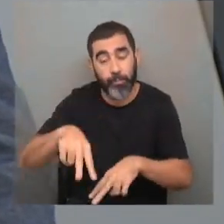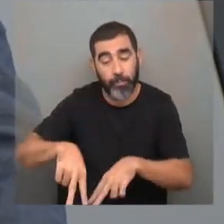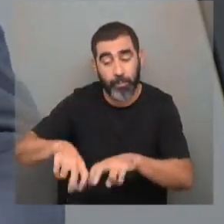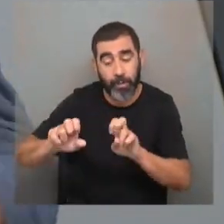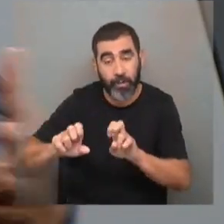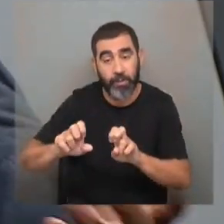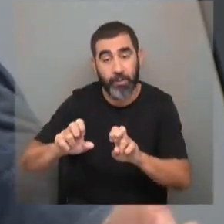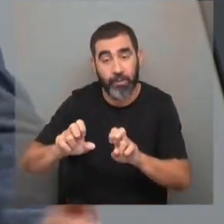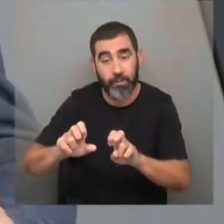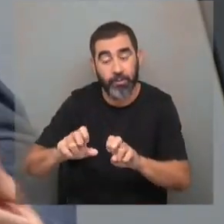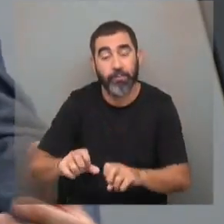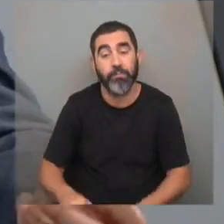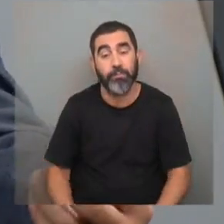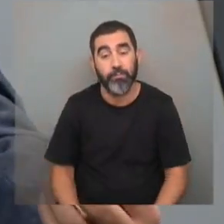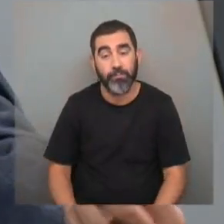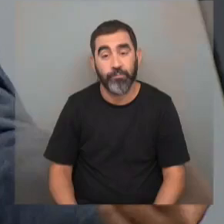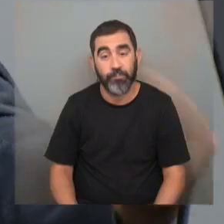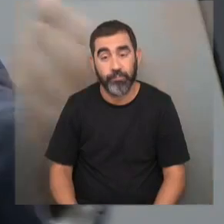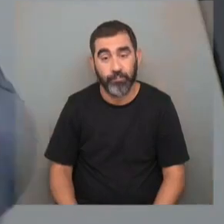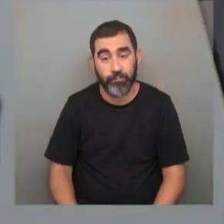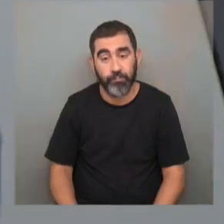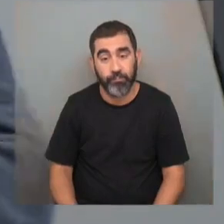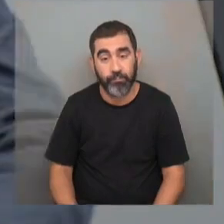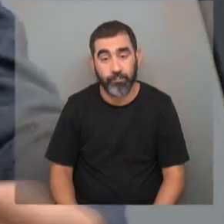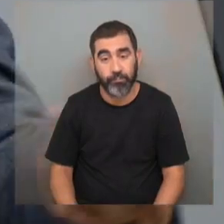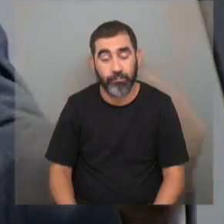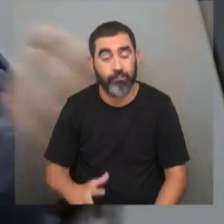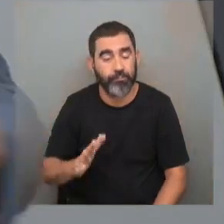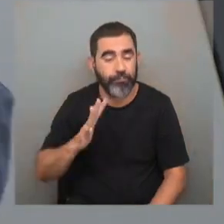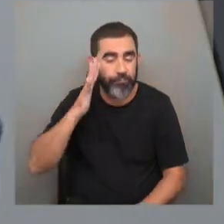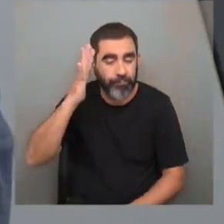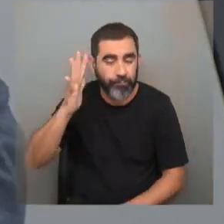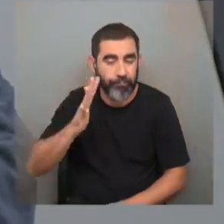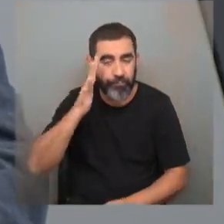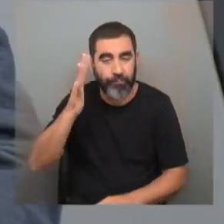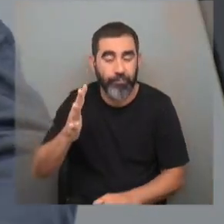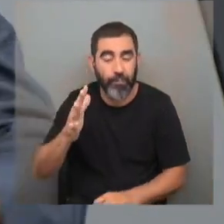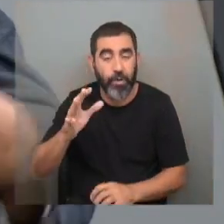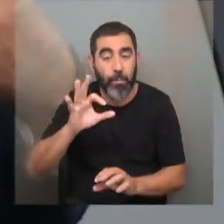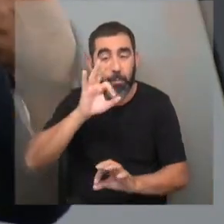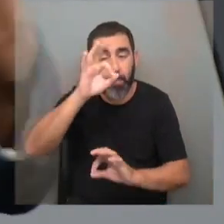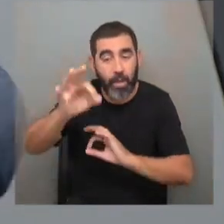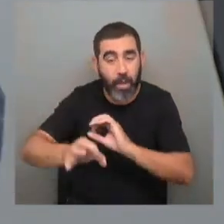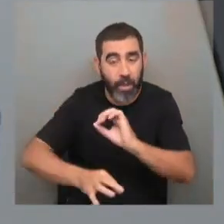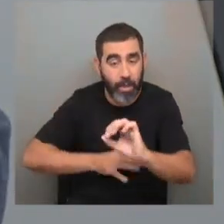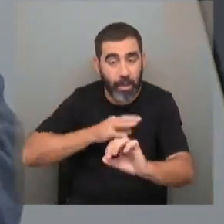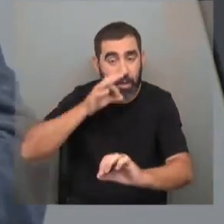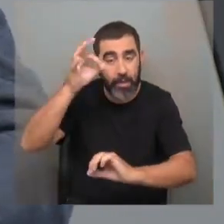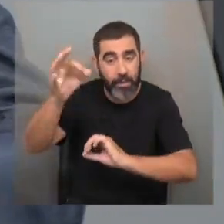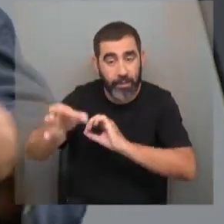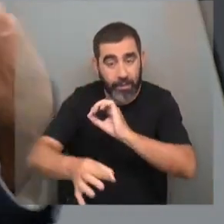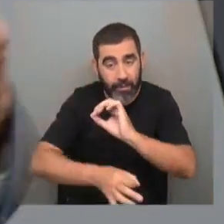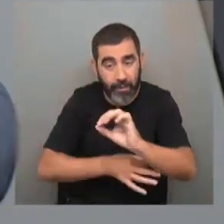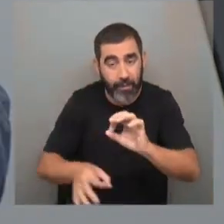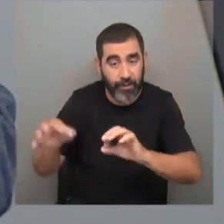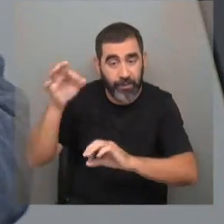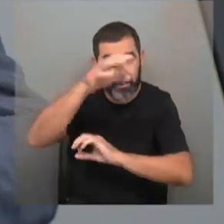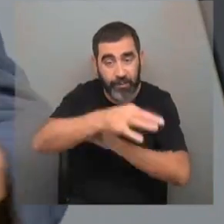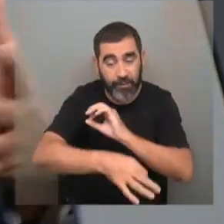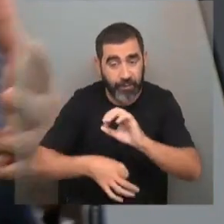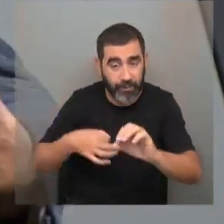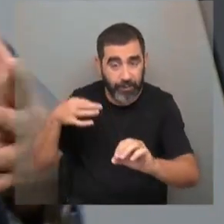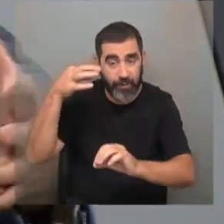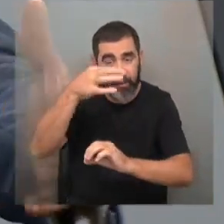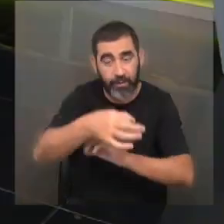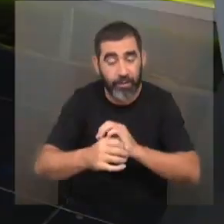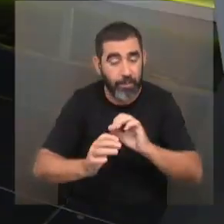es muy comprendido, digamos, es el que nosotros imaginamos los planetas orbitando en curvas cónicas, que típicamente son elipses